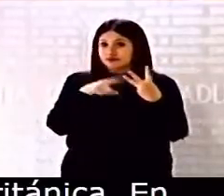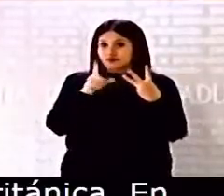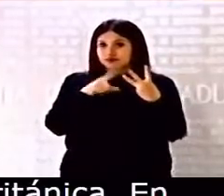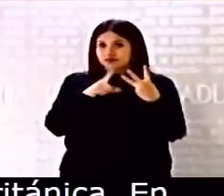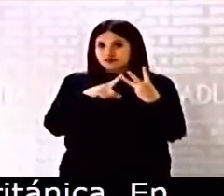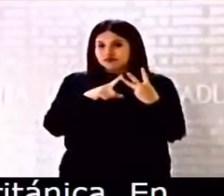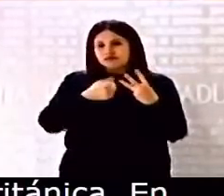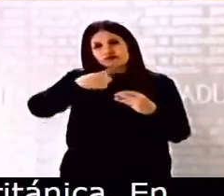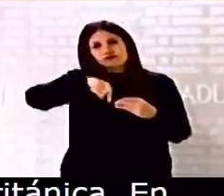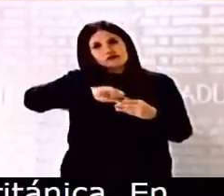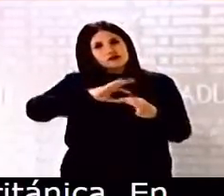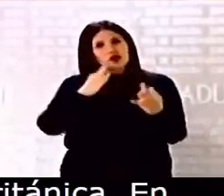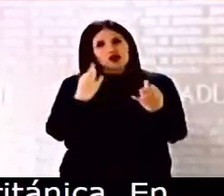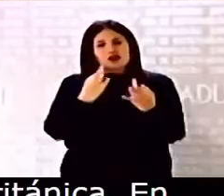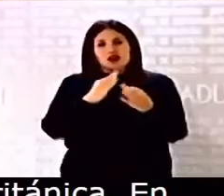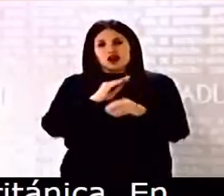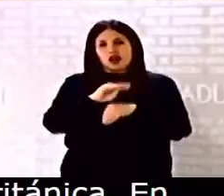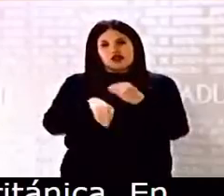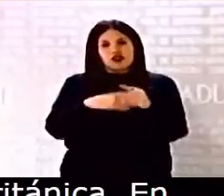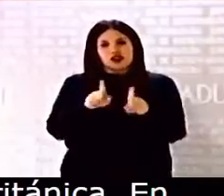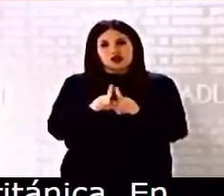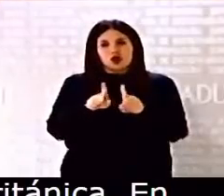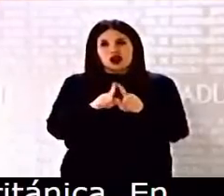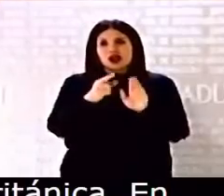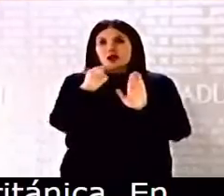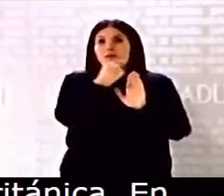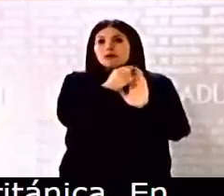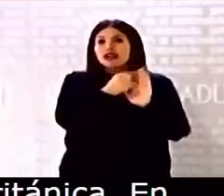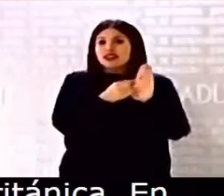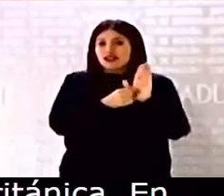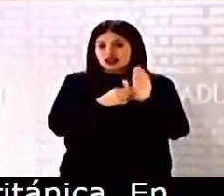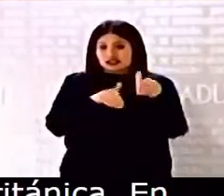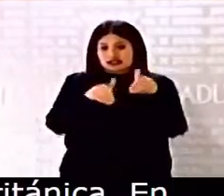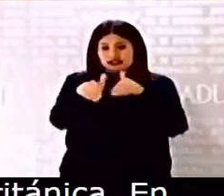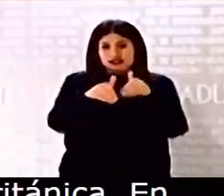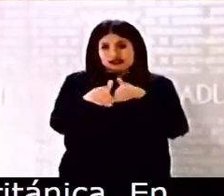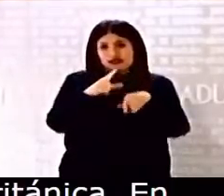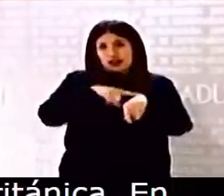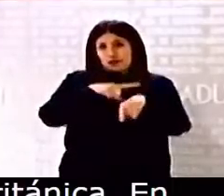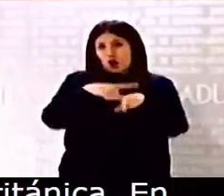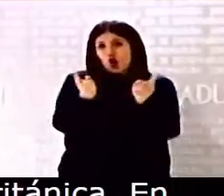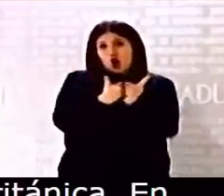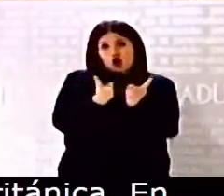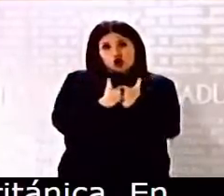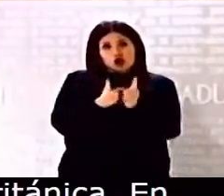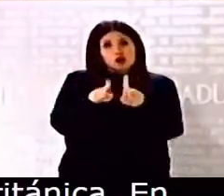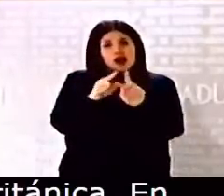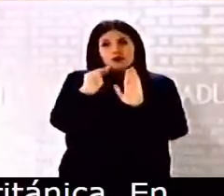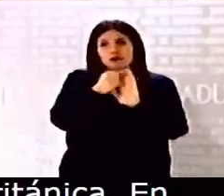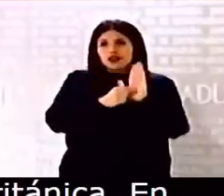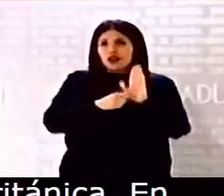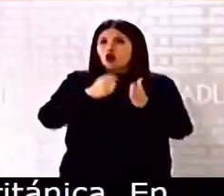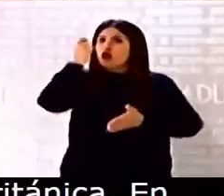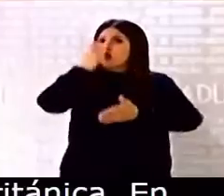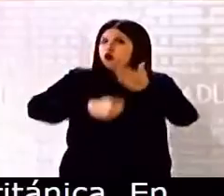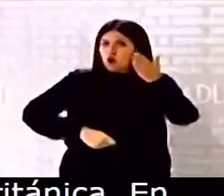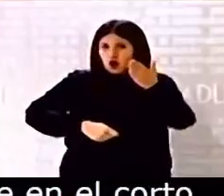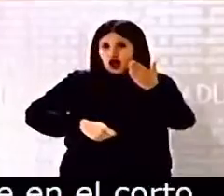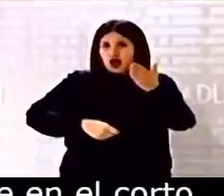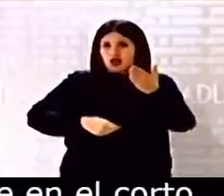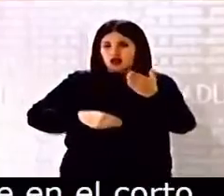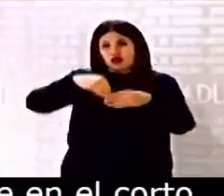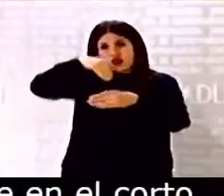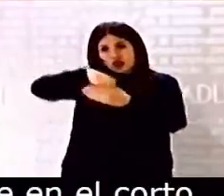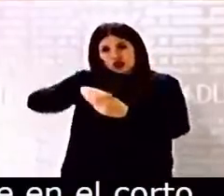vamos a tener que adoptar medidas, aunque sea en el corto tiempo, unas medidas muy duras, muy drásticas, en determinadas